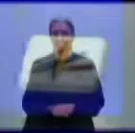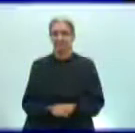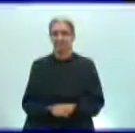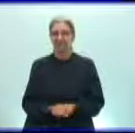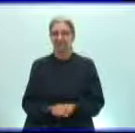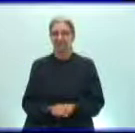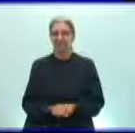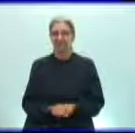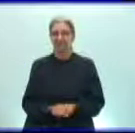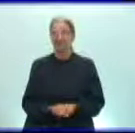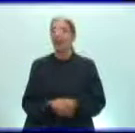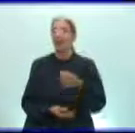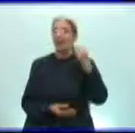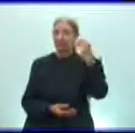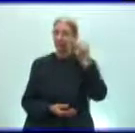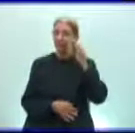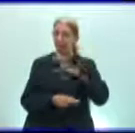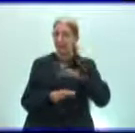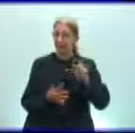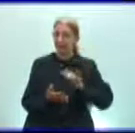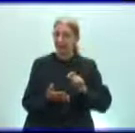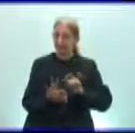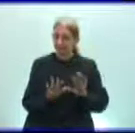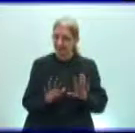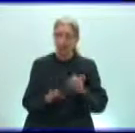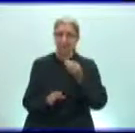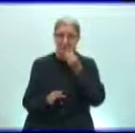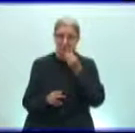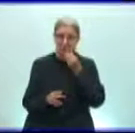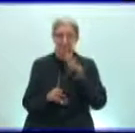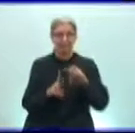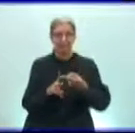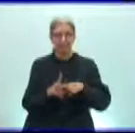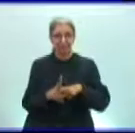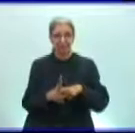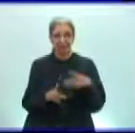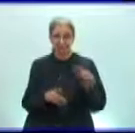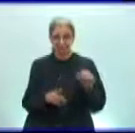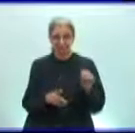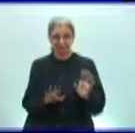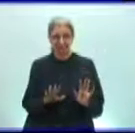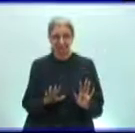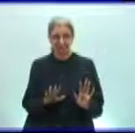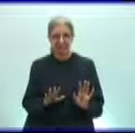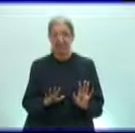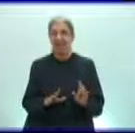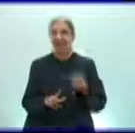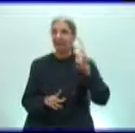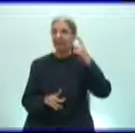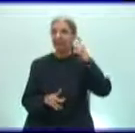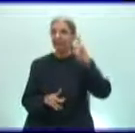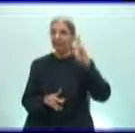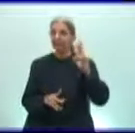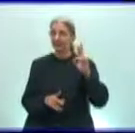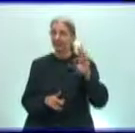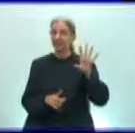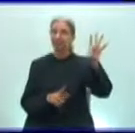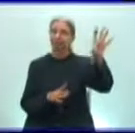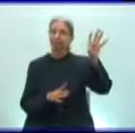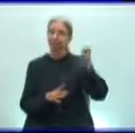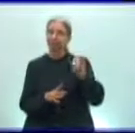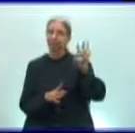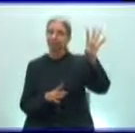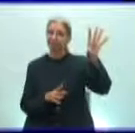Pienso que le haya dado tiempo para copiar y que puedan hacer ejercicio exitosamente. Recuerden que ustedes pueden tener